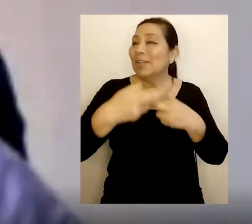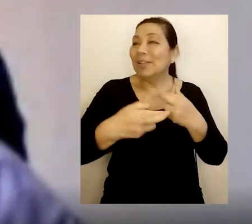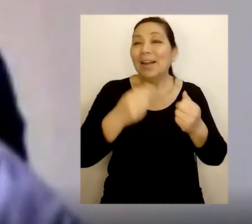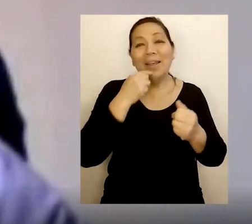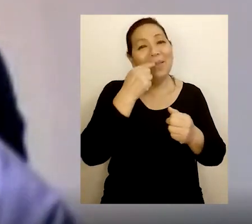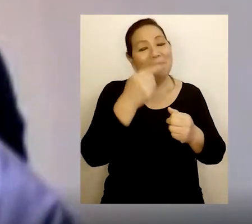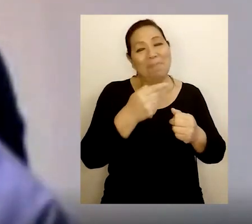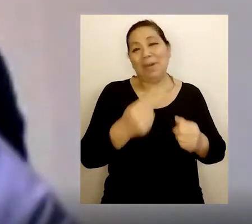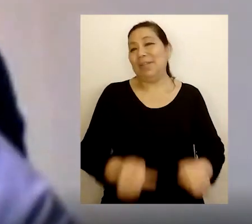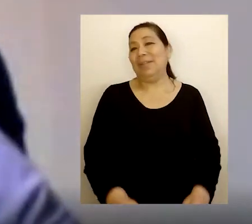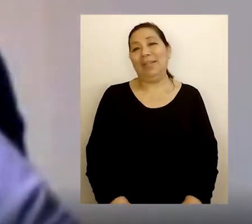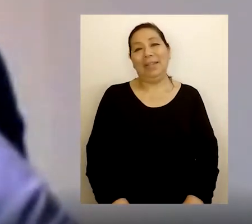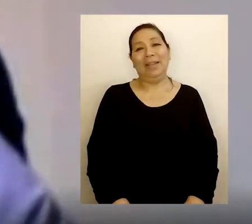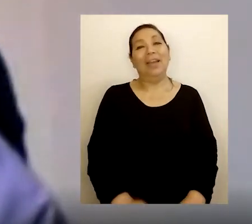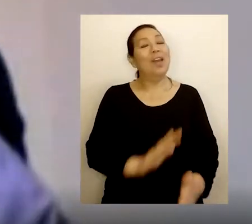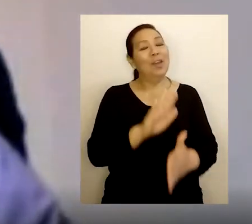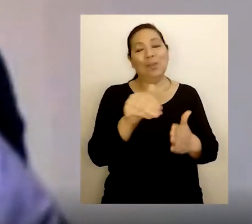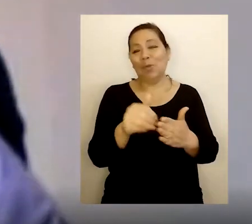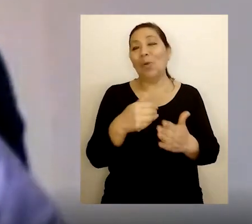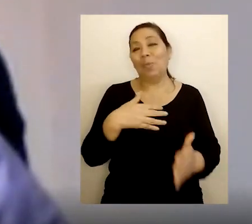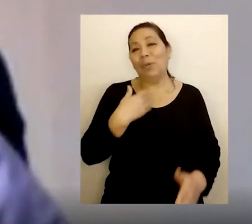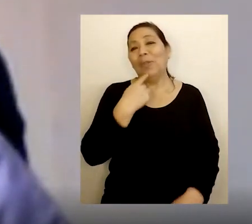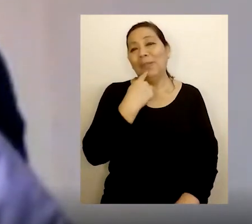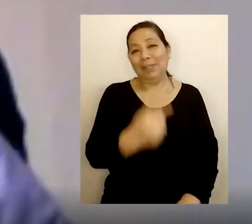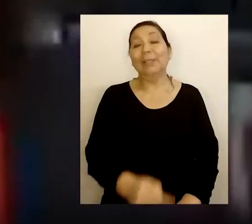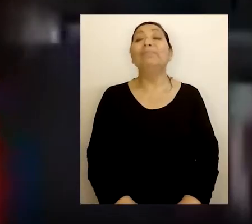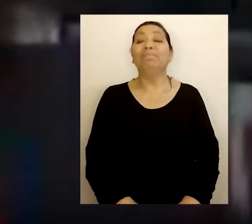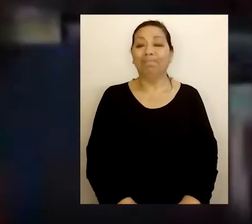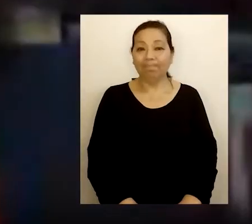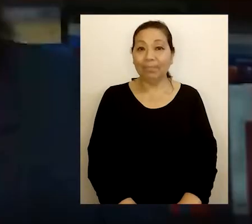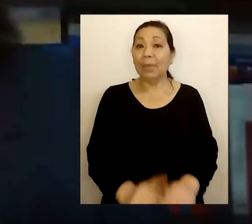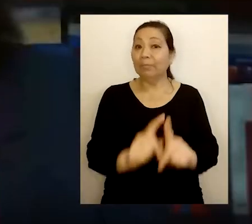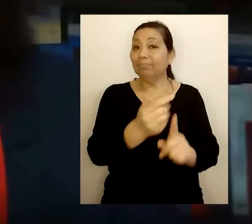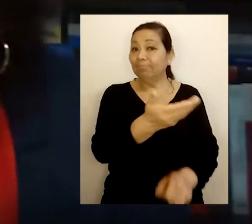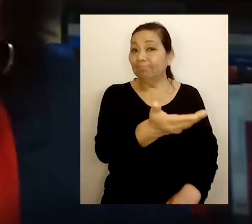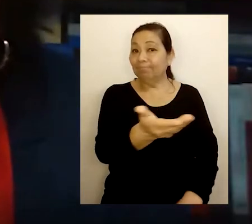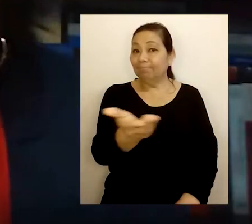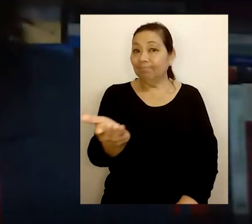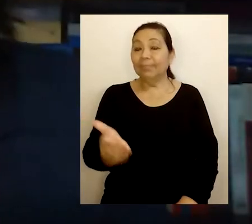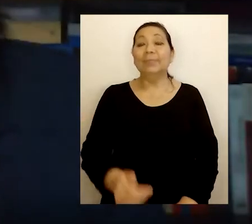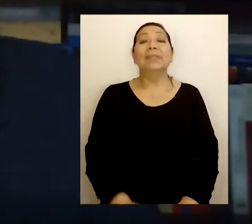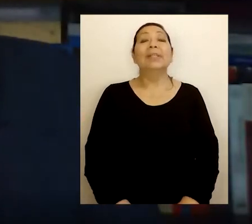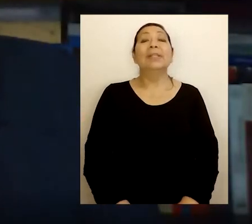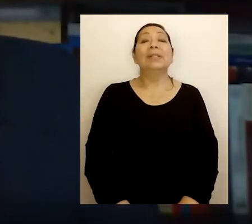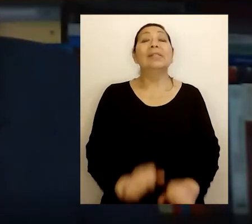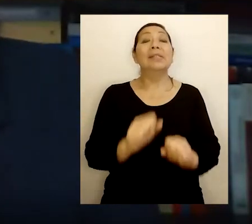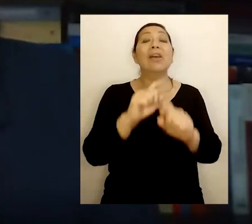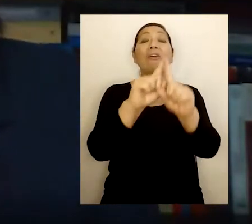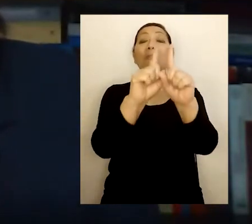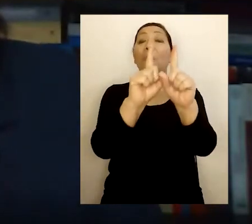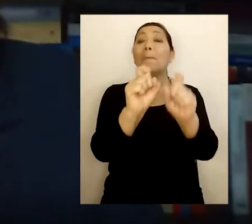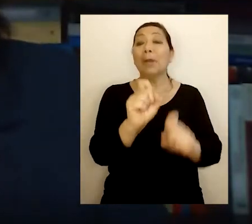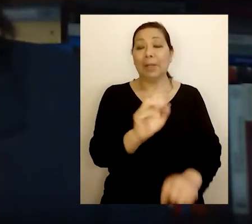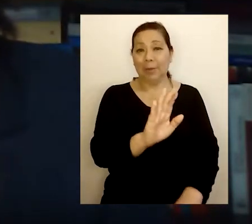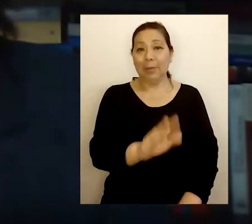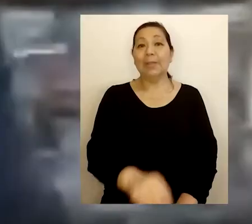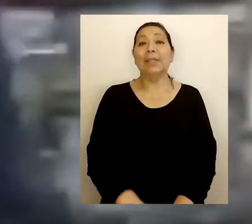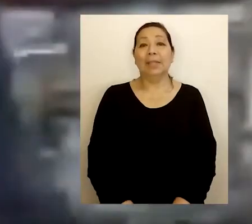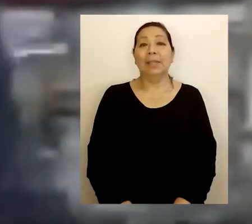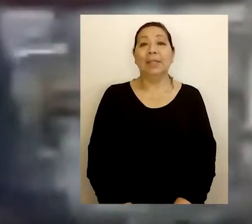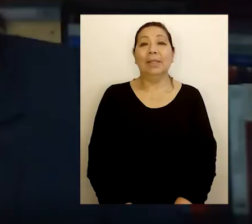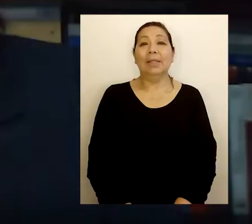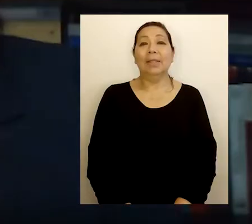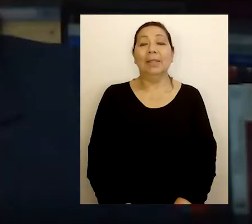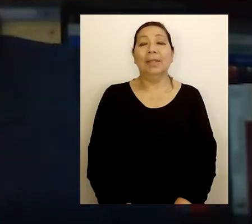la demanda de Arias Corpus. Es todo, presidente. Muy bien, se consultan los señores magistrados si van a formular alguna pregunta. Señora, por